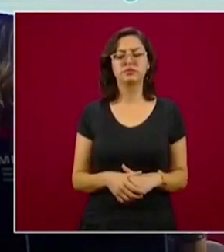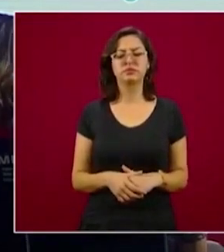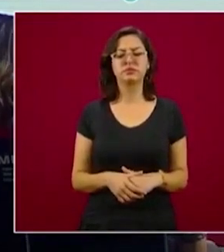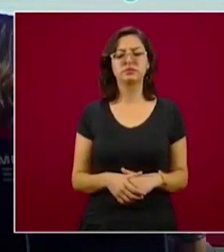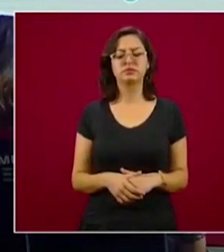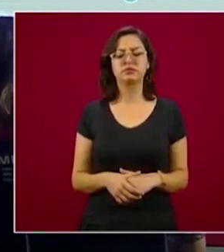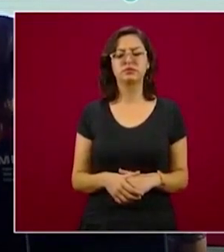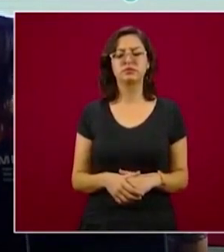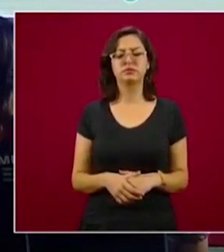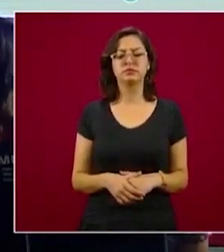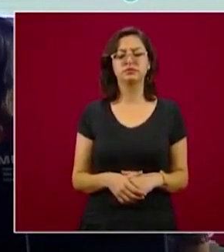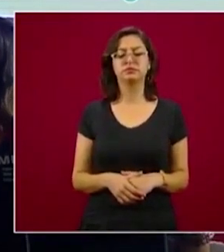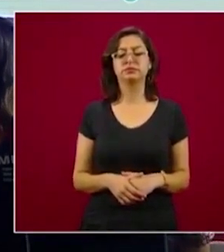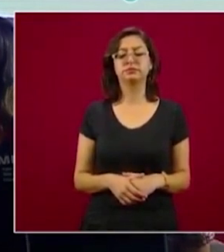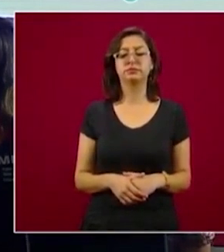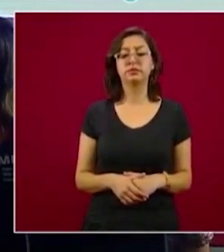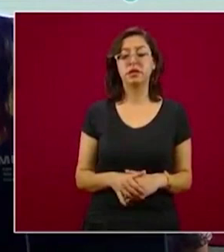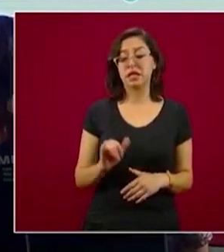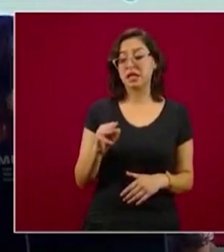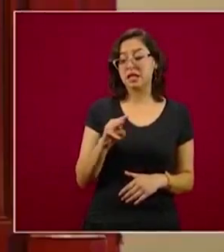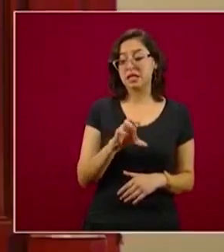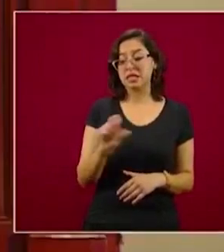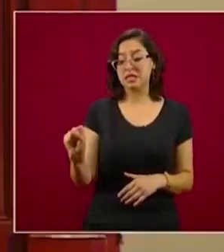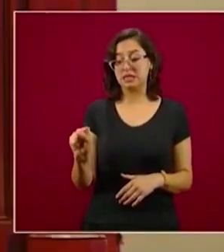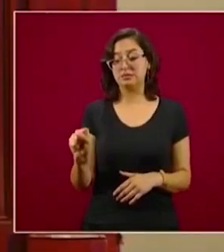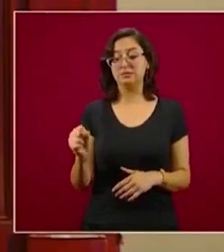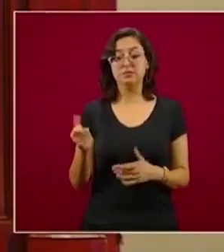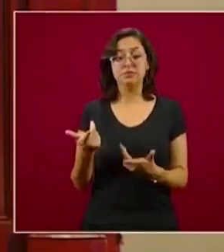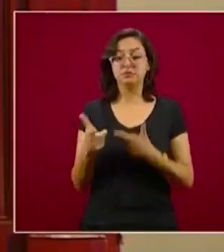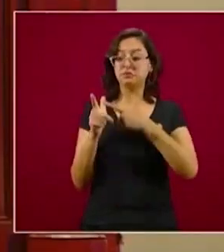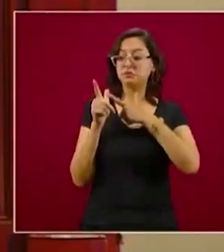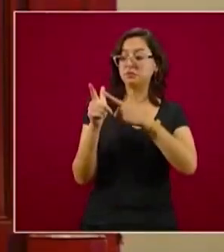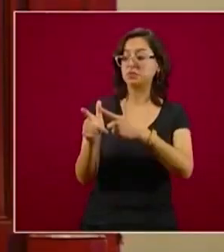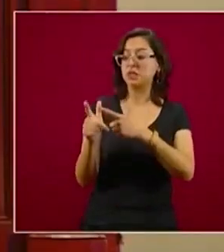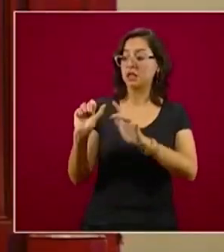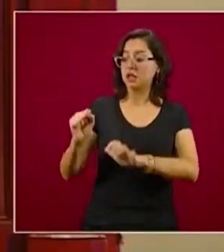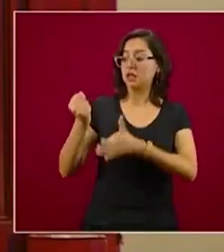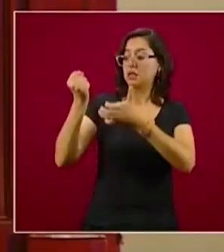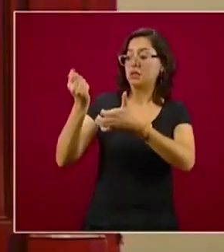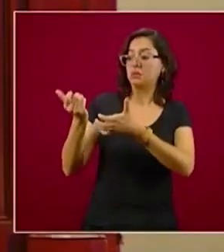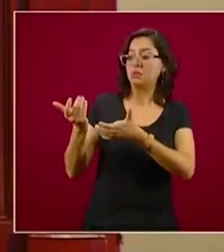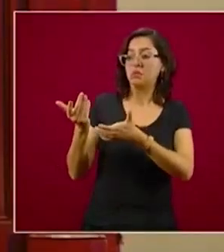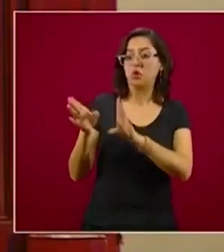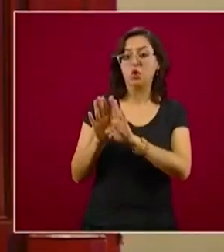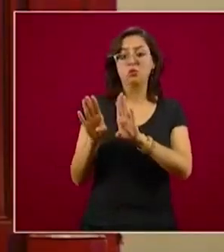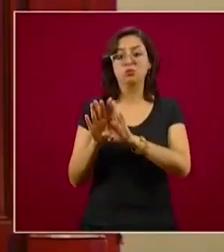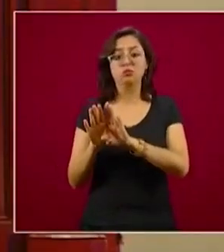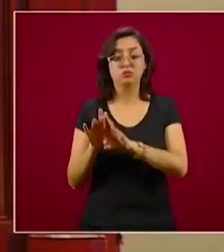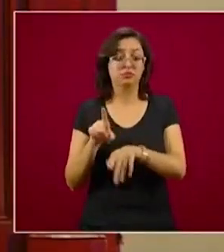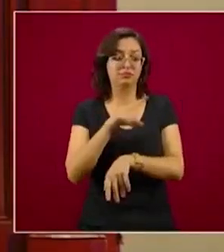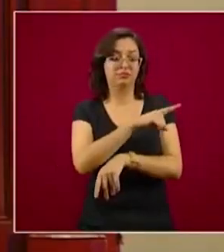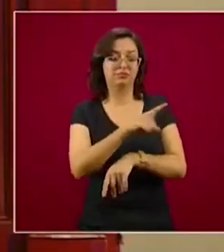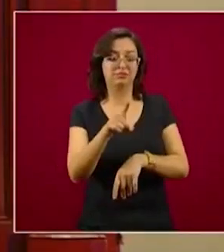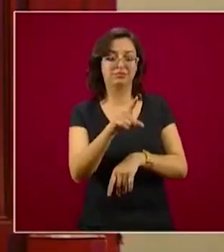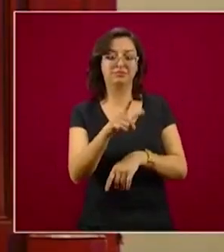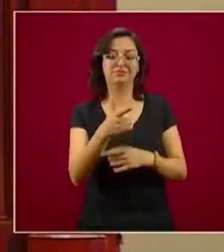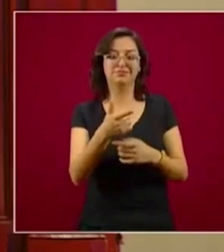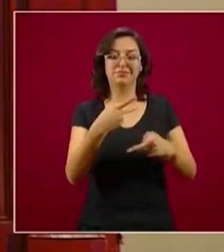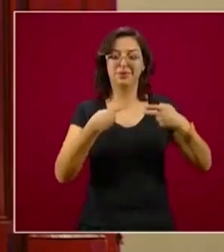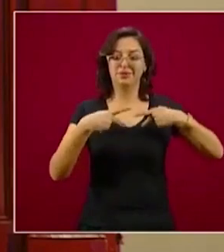vive de las cuotas de los trabajadores y de los empresarios y las aportaciones de gobierno.